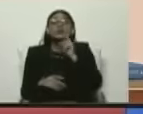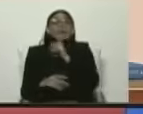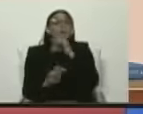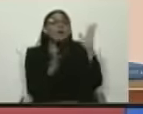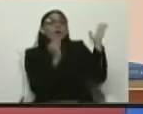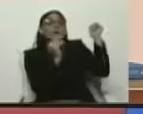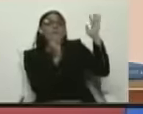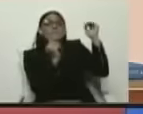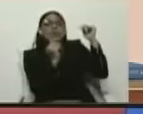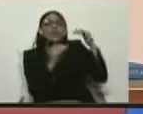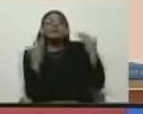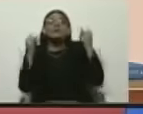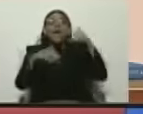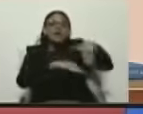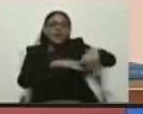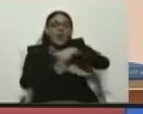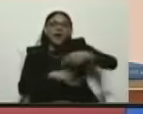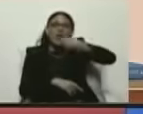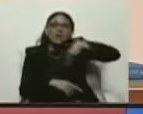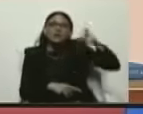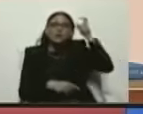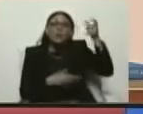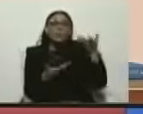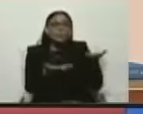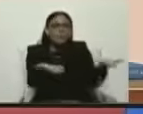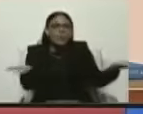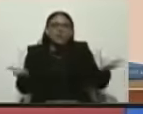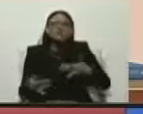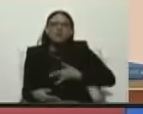esa esperanza que está en la calle, que nuestro pueblo la siente.